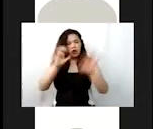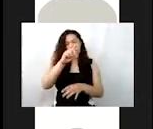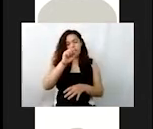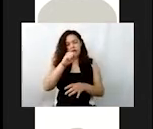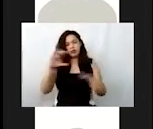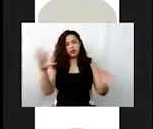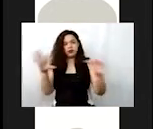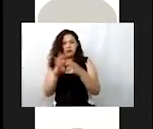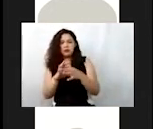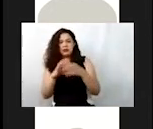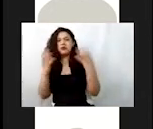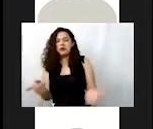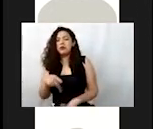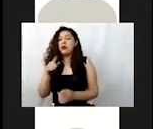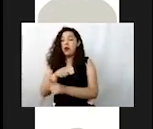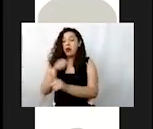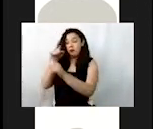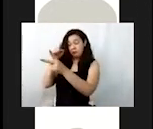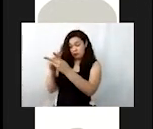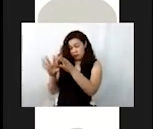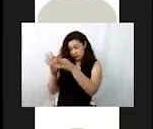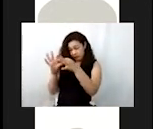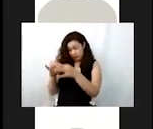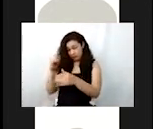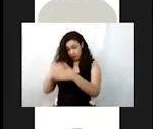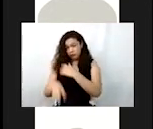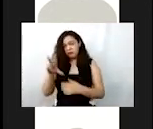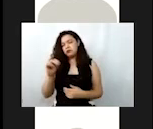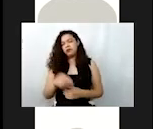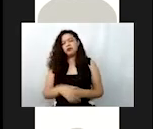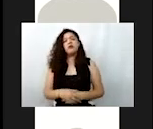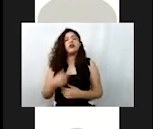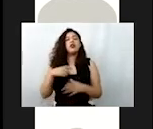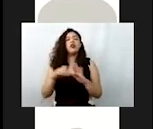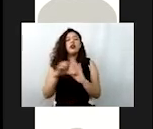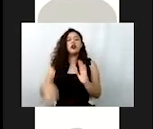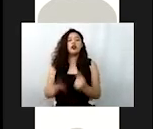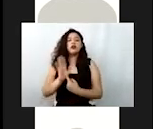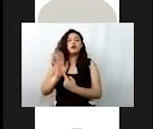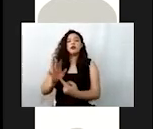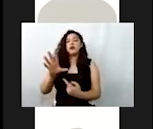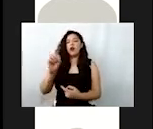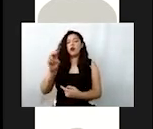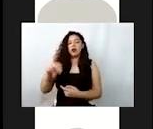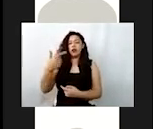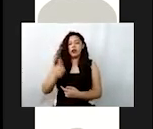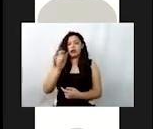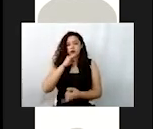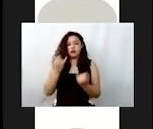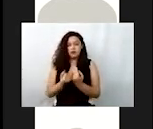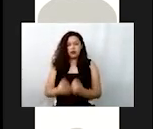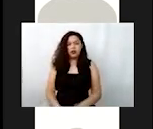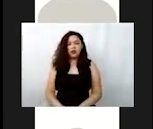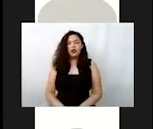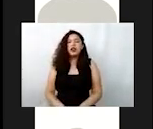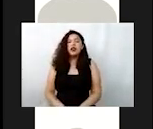detalles de las metas. Y les quería poner un ejemplo, les voy a poner de ONGs también, pero